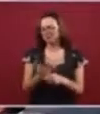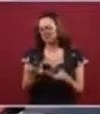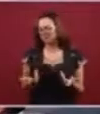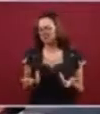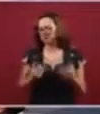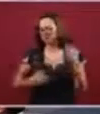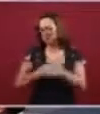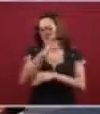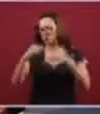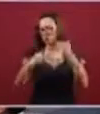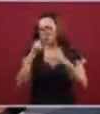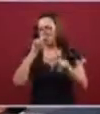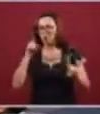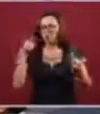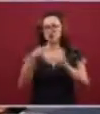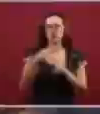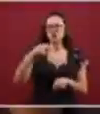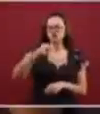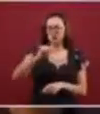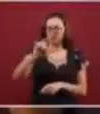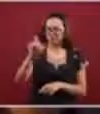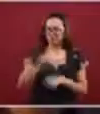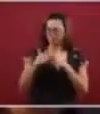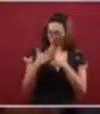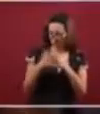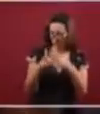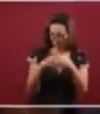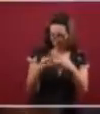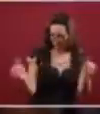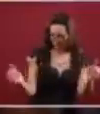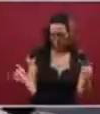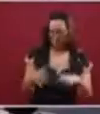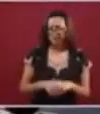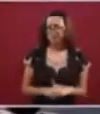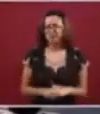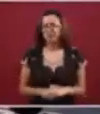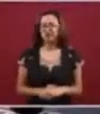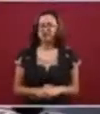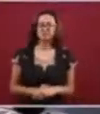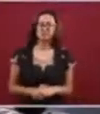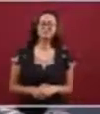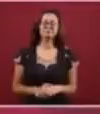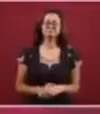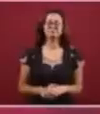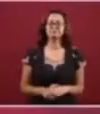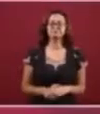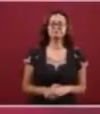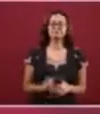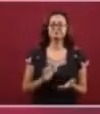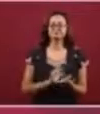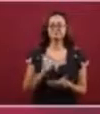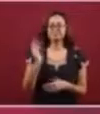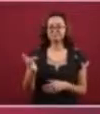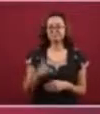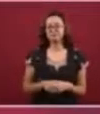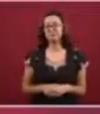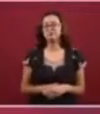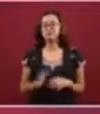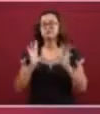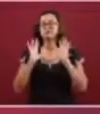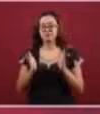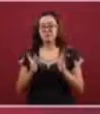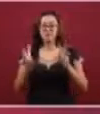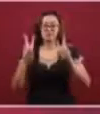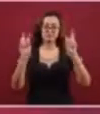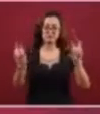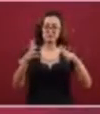porque la intención es desaparecer a la agencia? Gracias. Sí, mira, ya contesté sobre el tema de